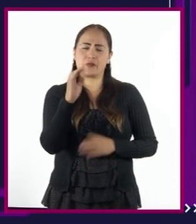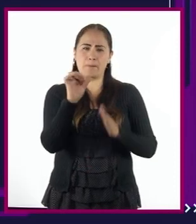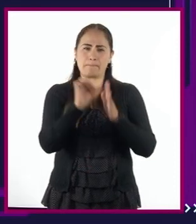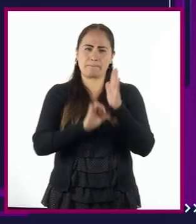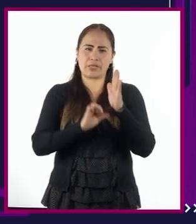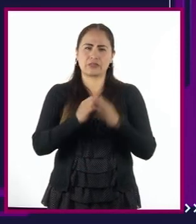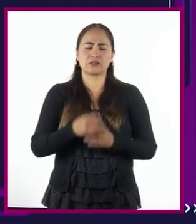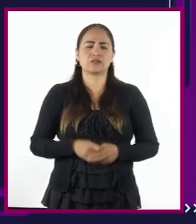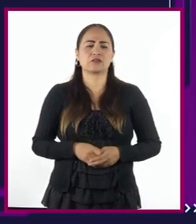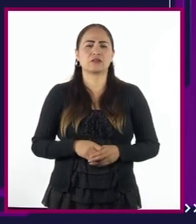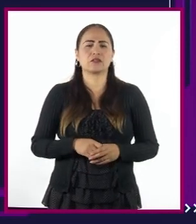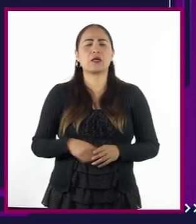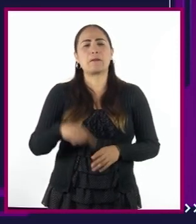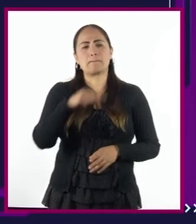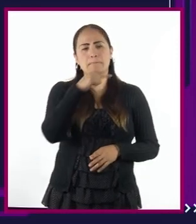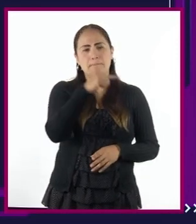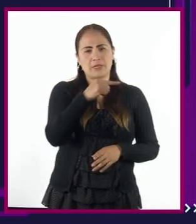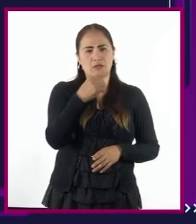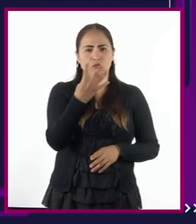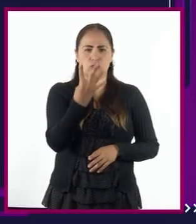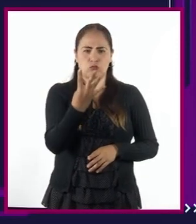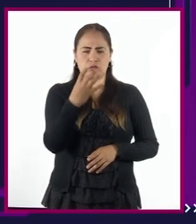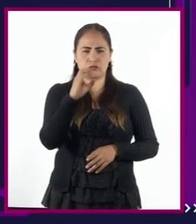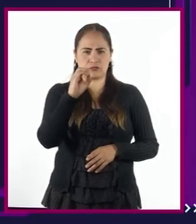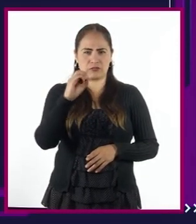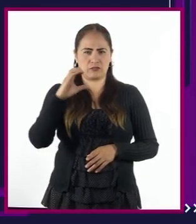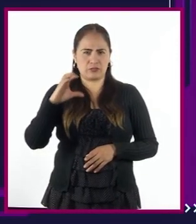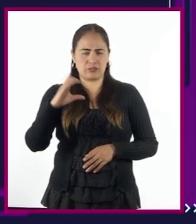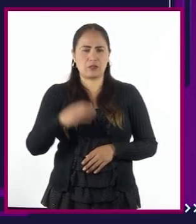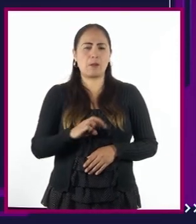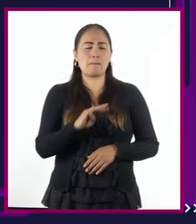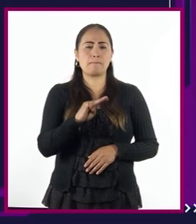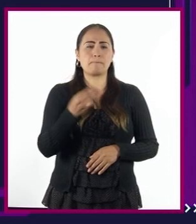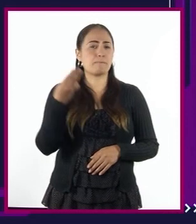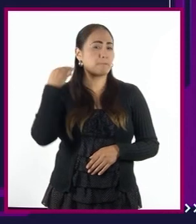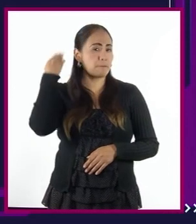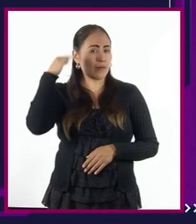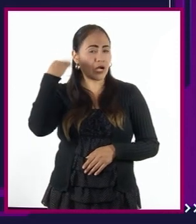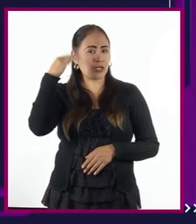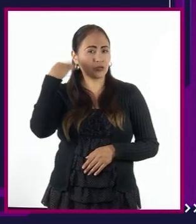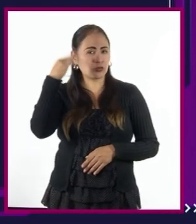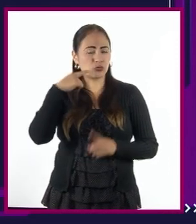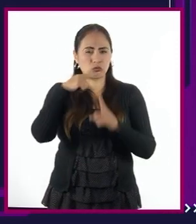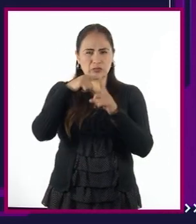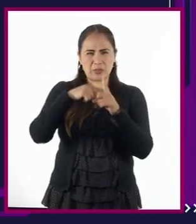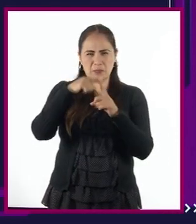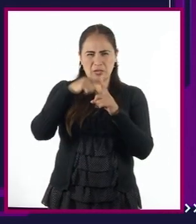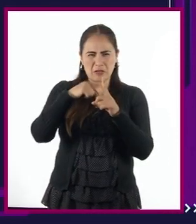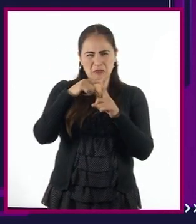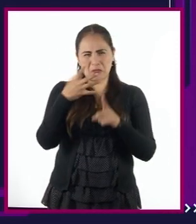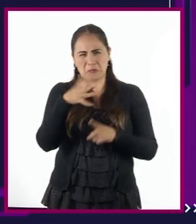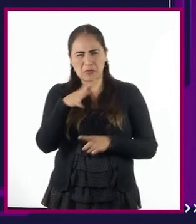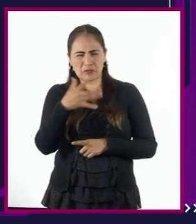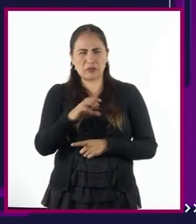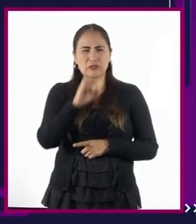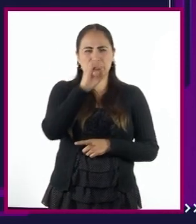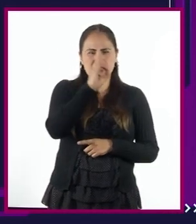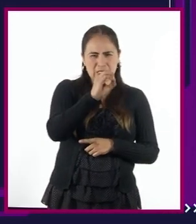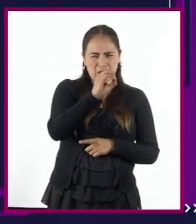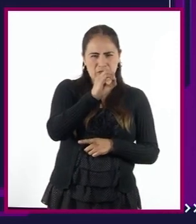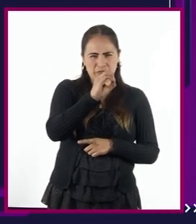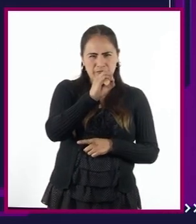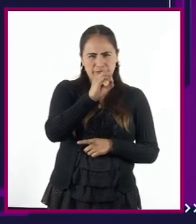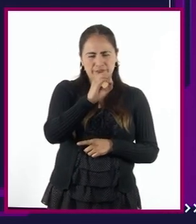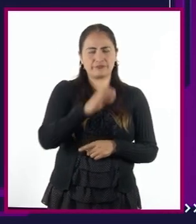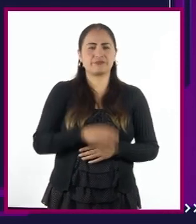temperatura de menos 4 grados Celsius. En marzo la temperatura promedio fue de 0 grados